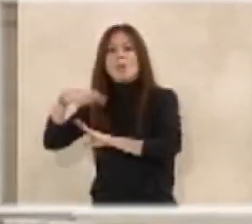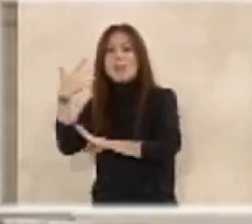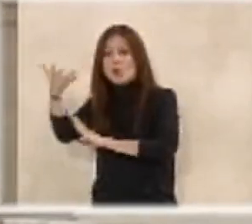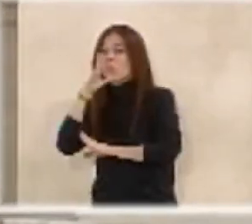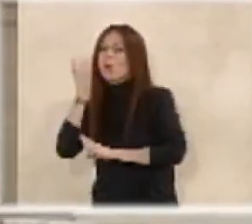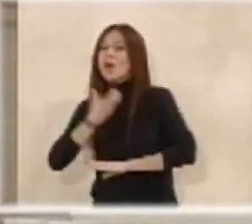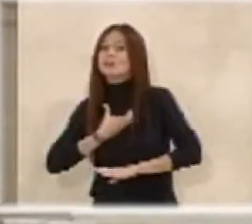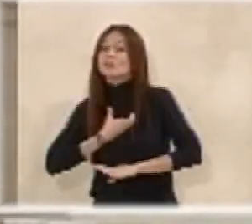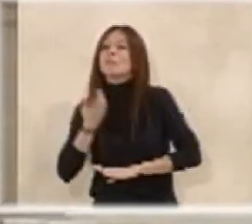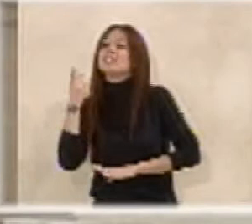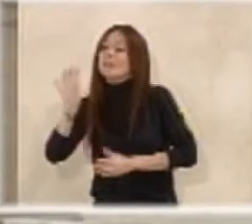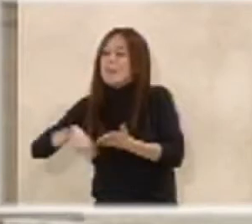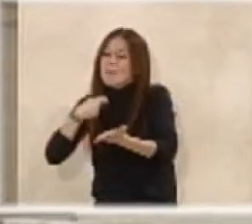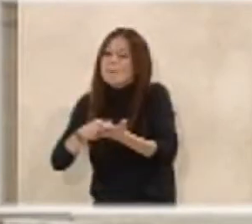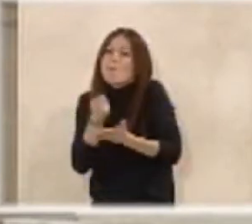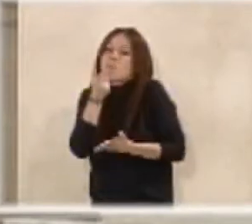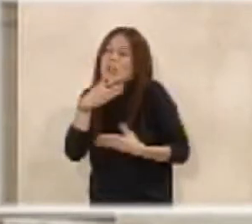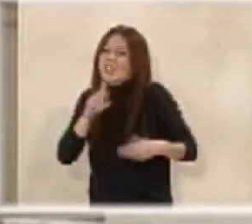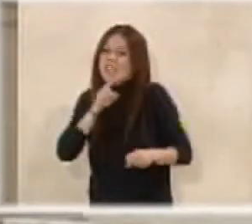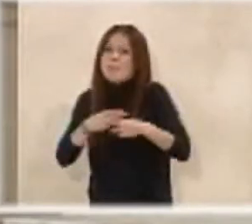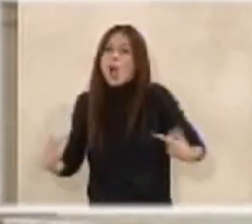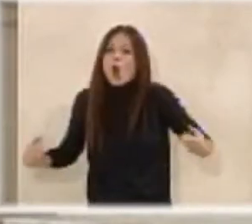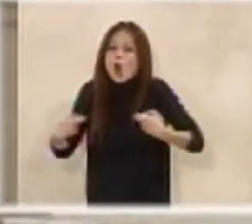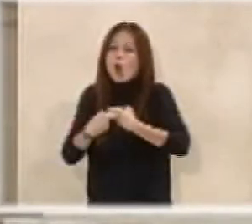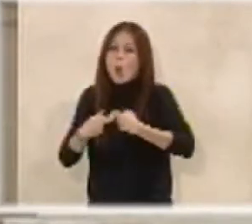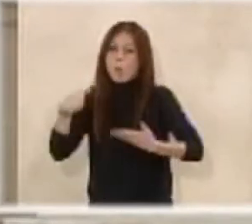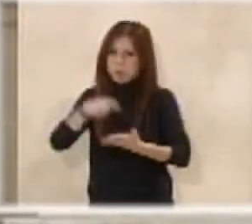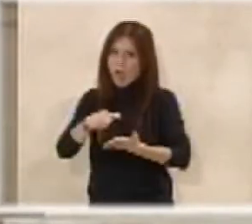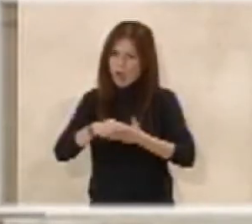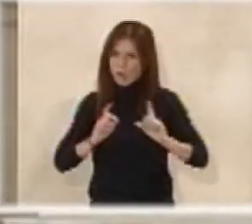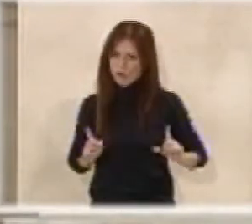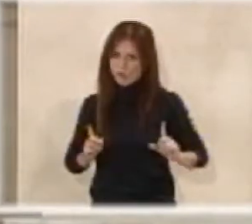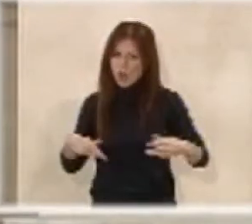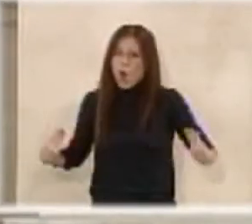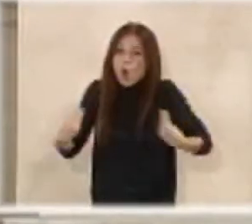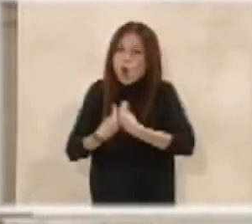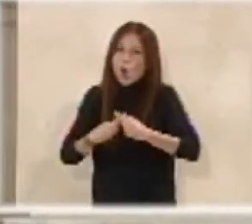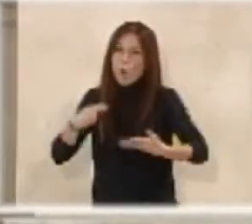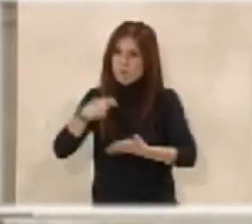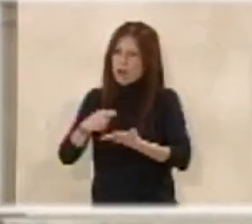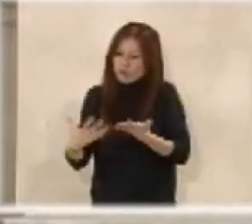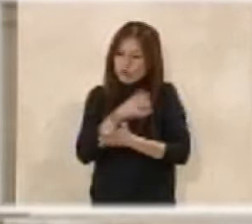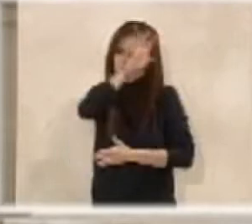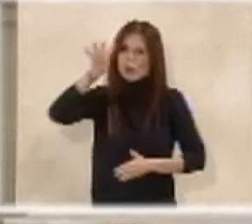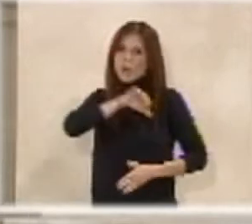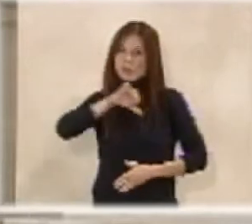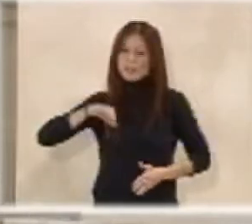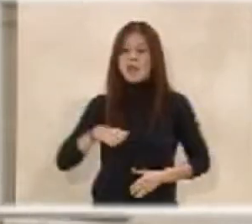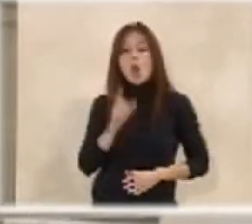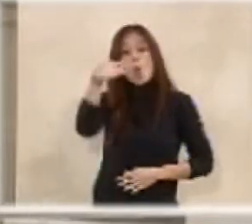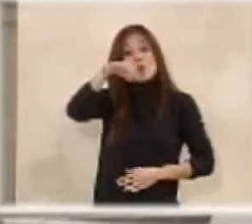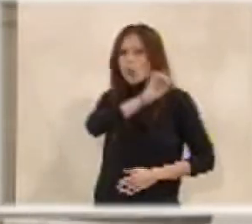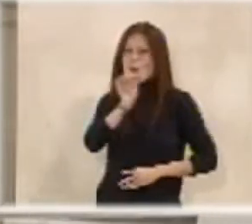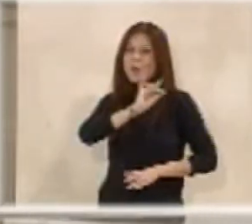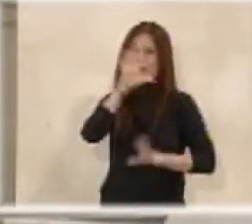los ayuntamientos también ponen un copago. Se pone copago en todas las comunidades autónomas, menos en